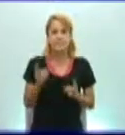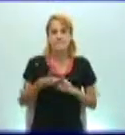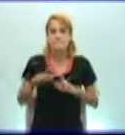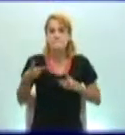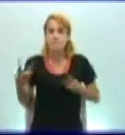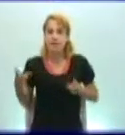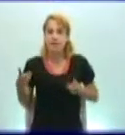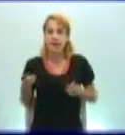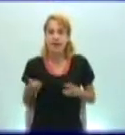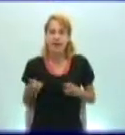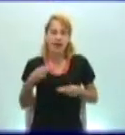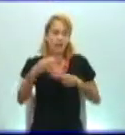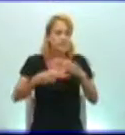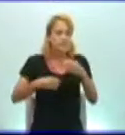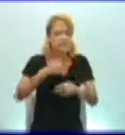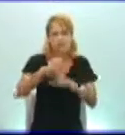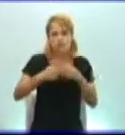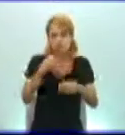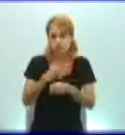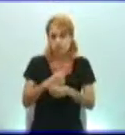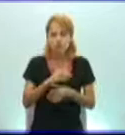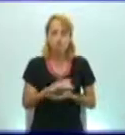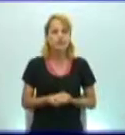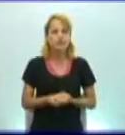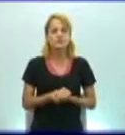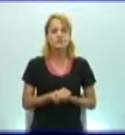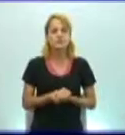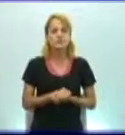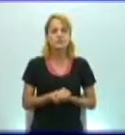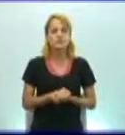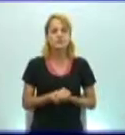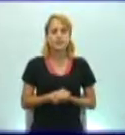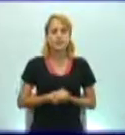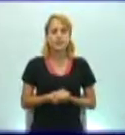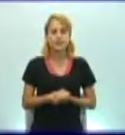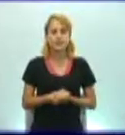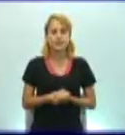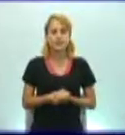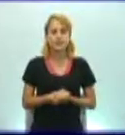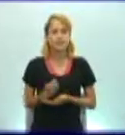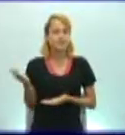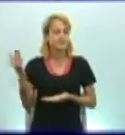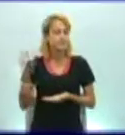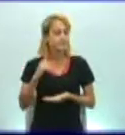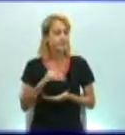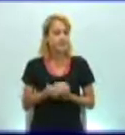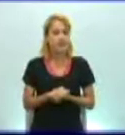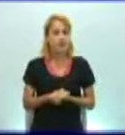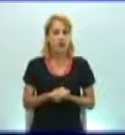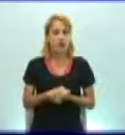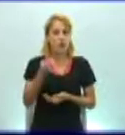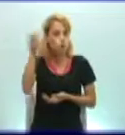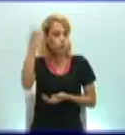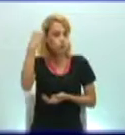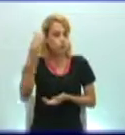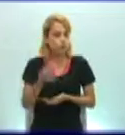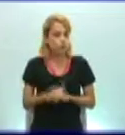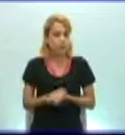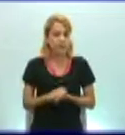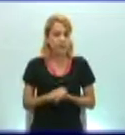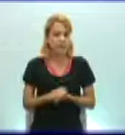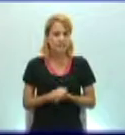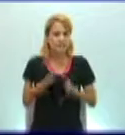realizar sus funciones vitales. Los invito entonces ahora a conocer el órgano de